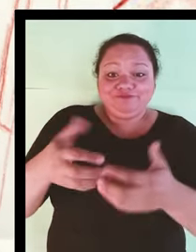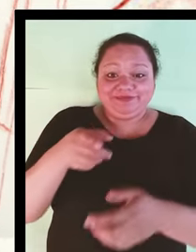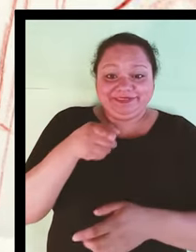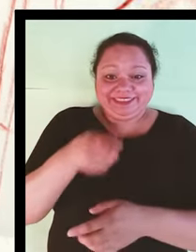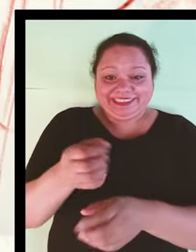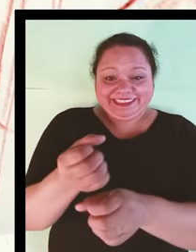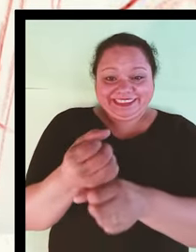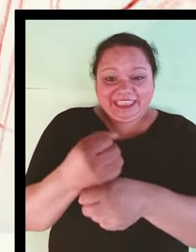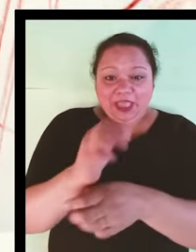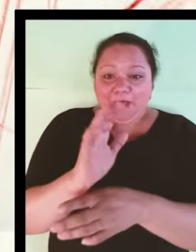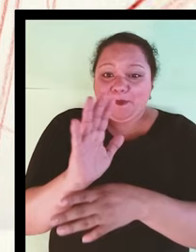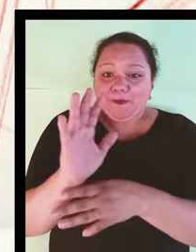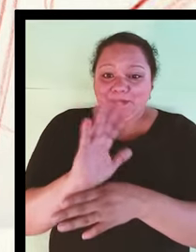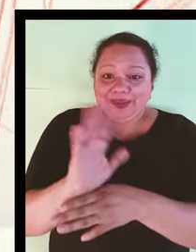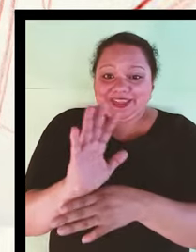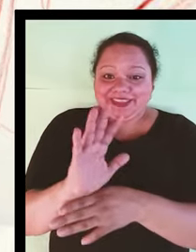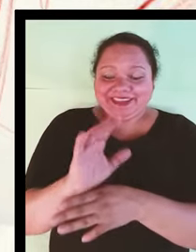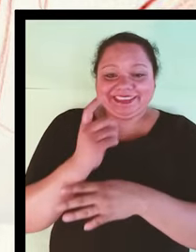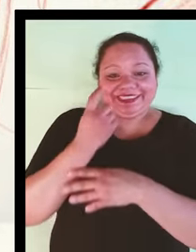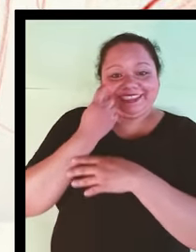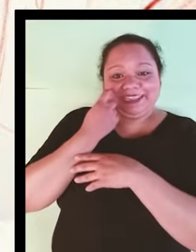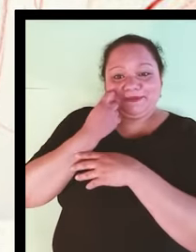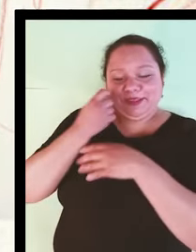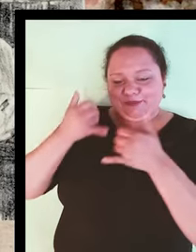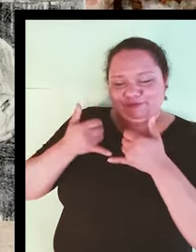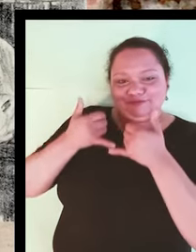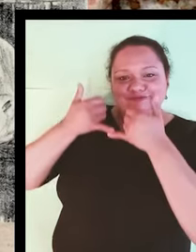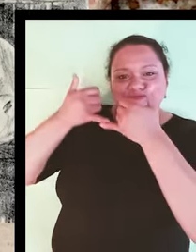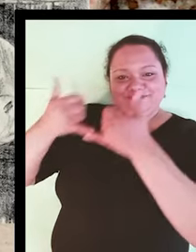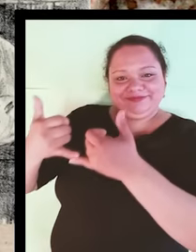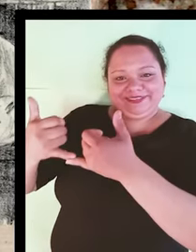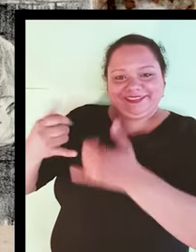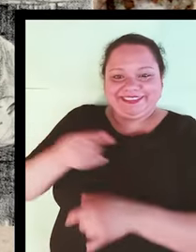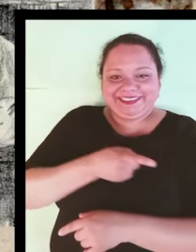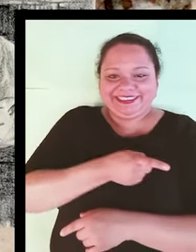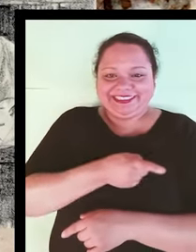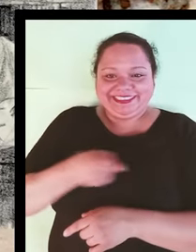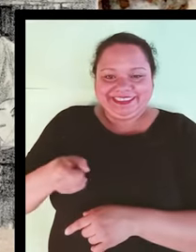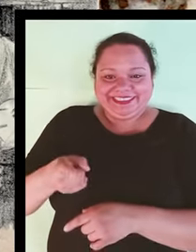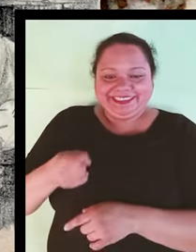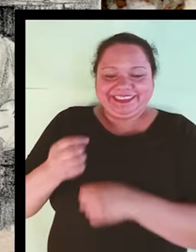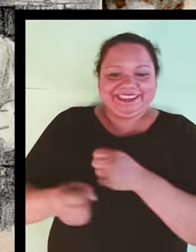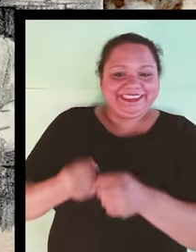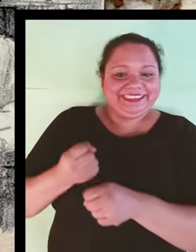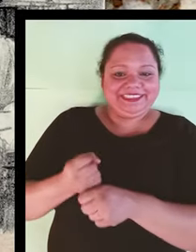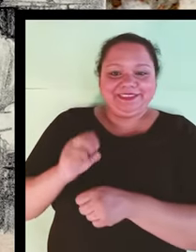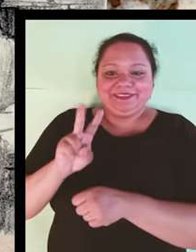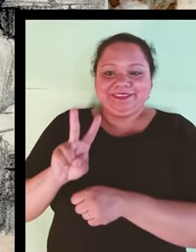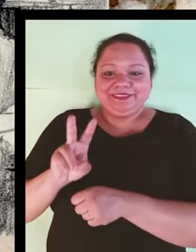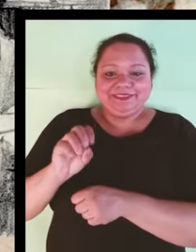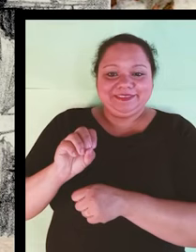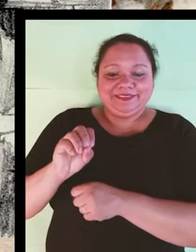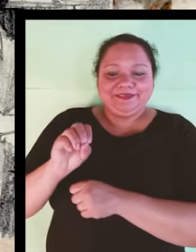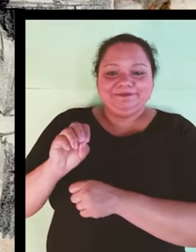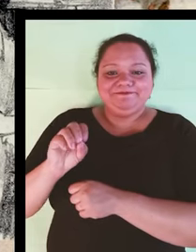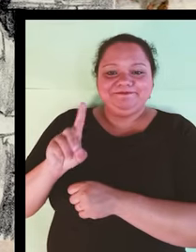Saloon en películas como la galardonada Wolfwalkers 2020.